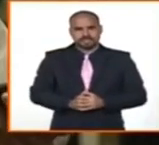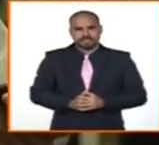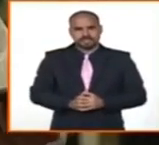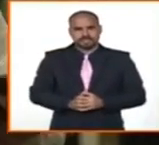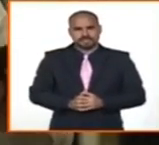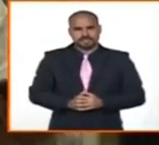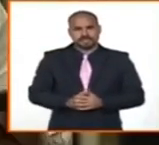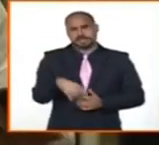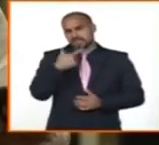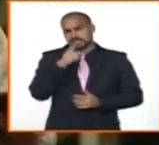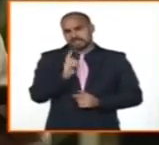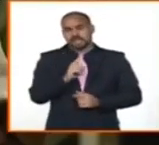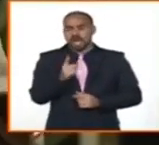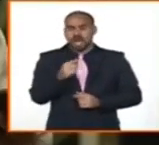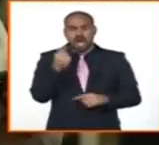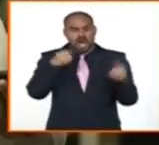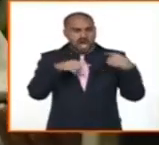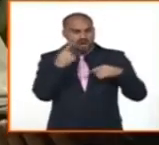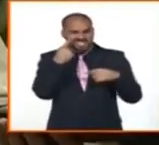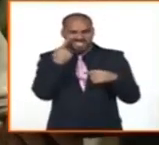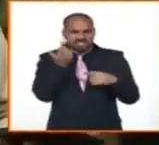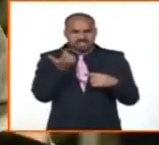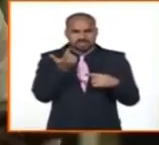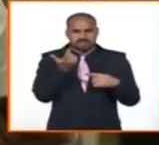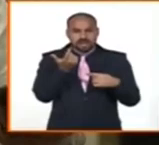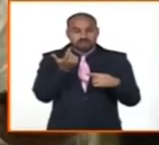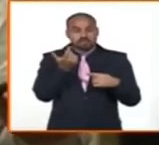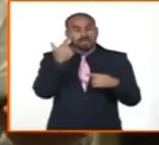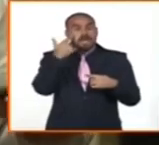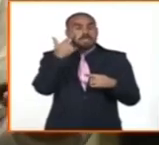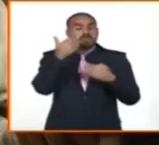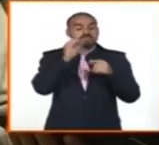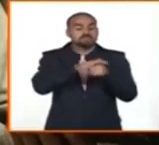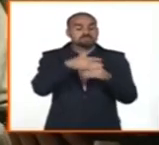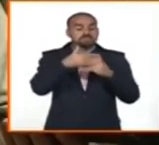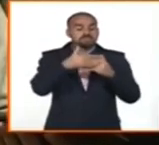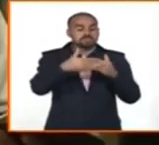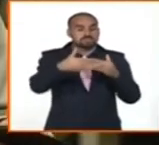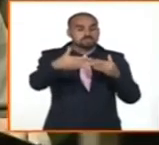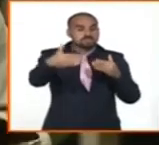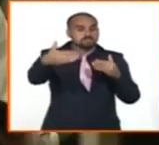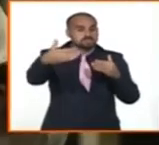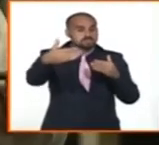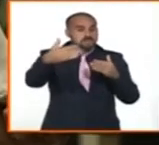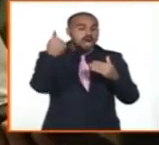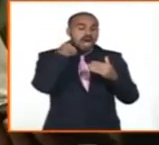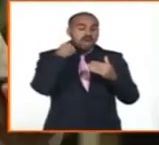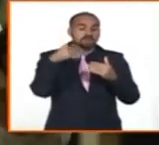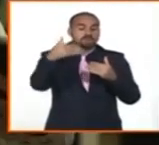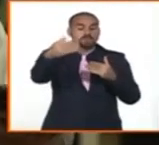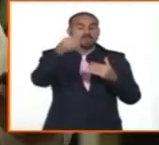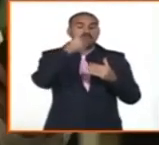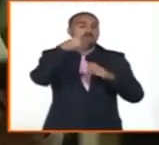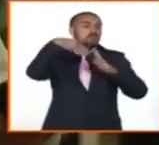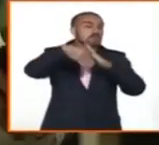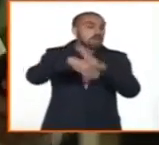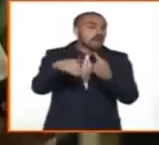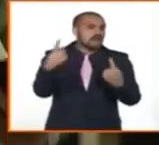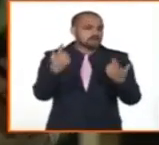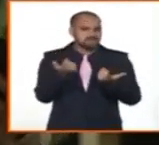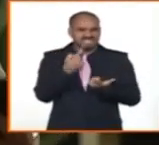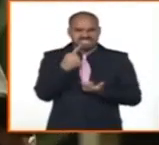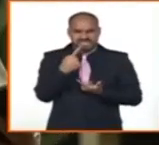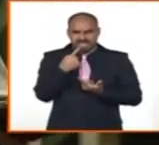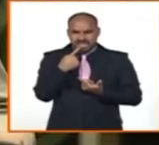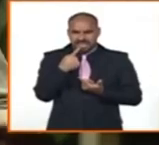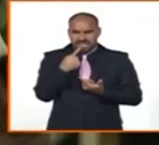cual estamos geopolítico, estamos ingresando en terrenos desconocidos que van a abrir escenarios cada vez más críticos. No se avisora que se calmen las aguas, sino todo